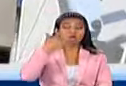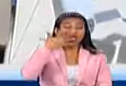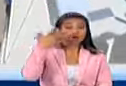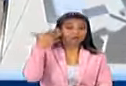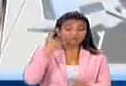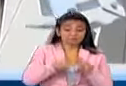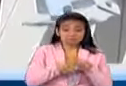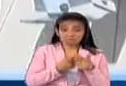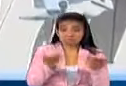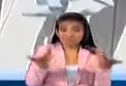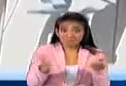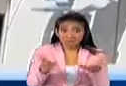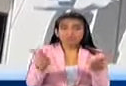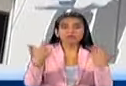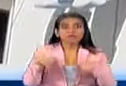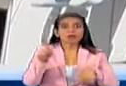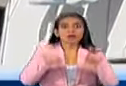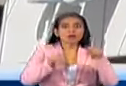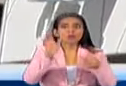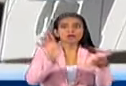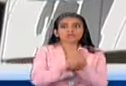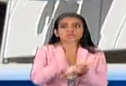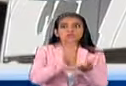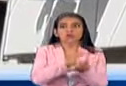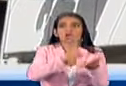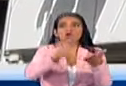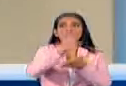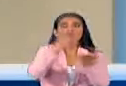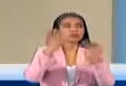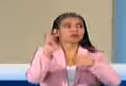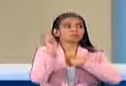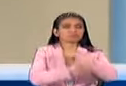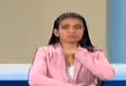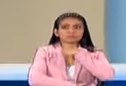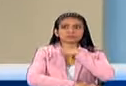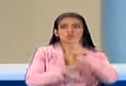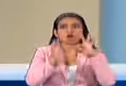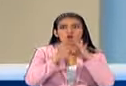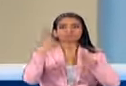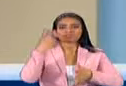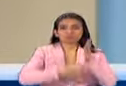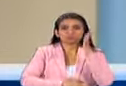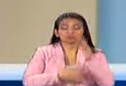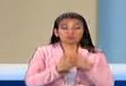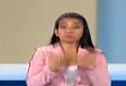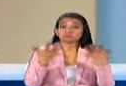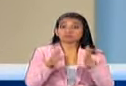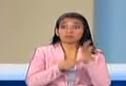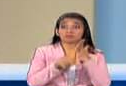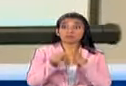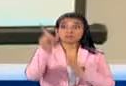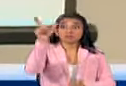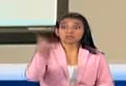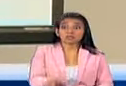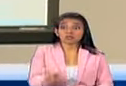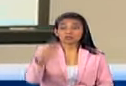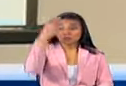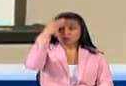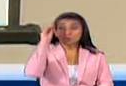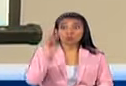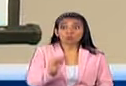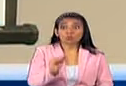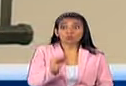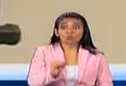inicia, ya existen los primeros planteles educativos privados sancionados, a decir del ministro de Educación, Augusto Espinosa, por